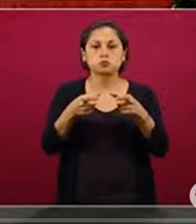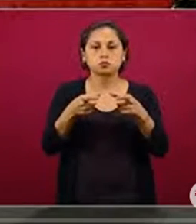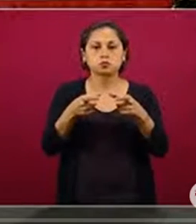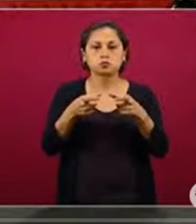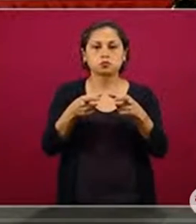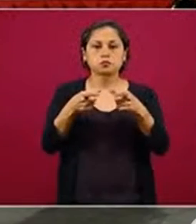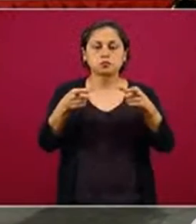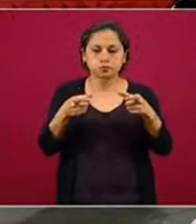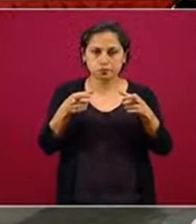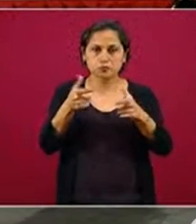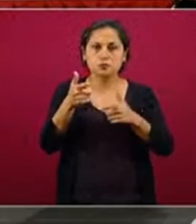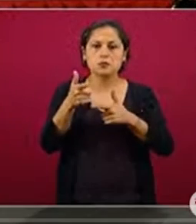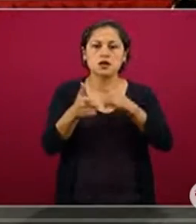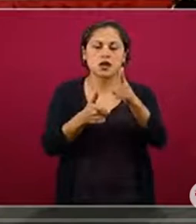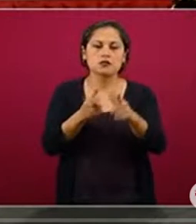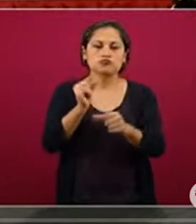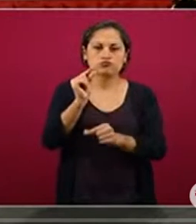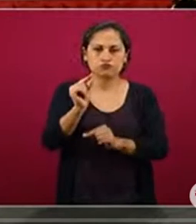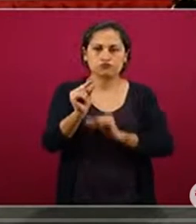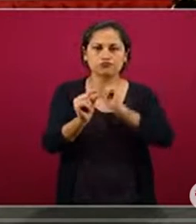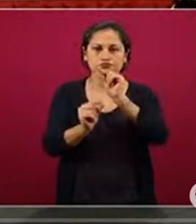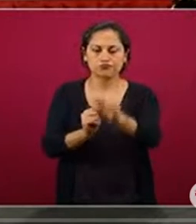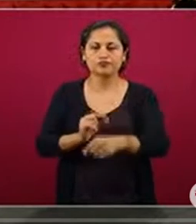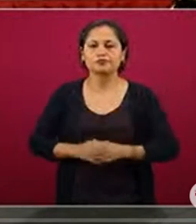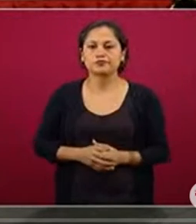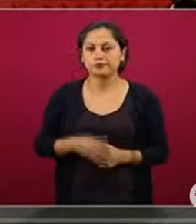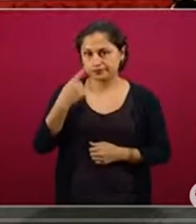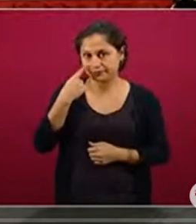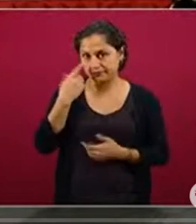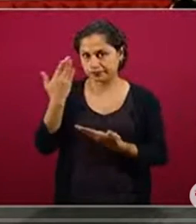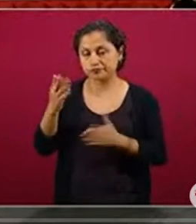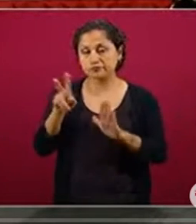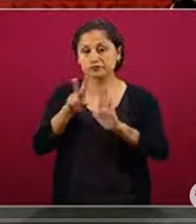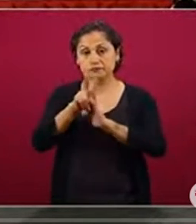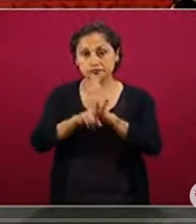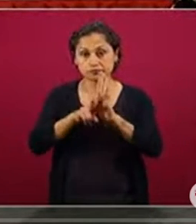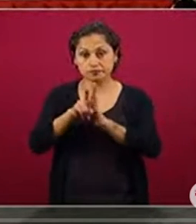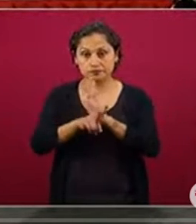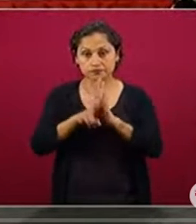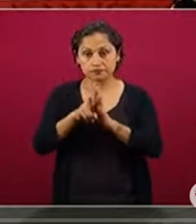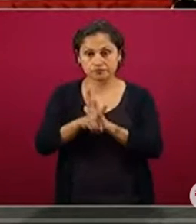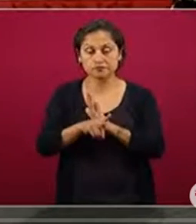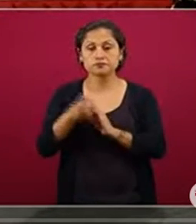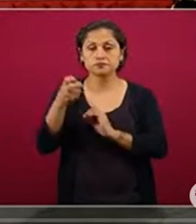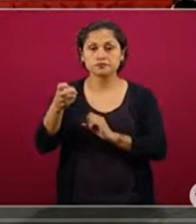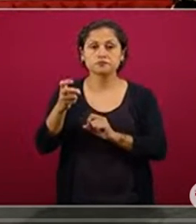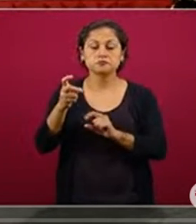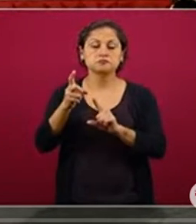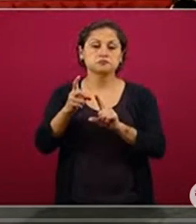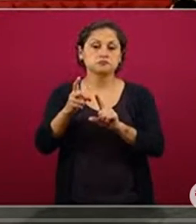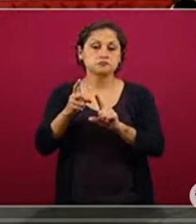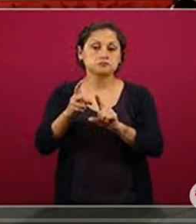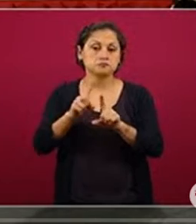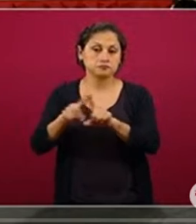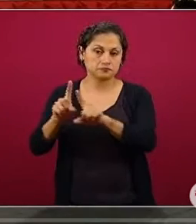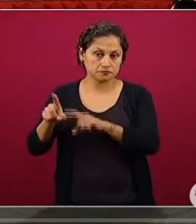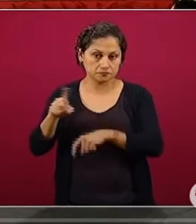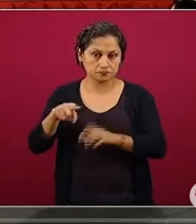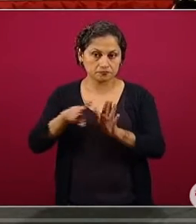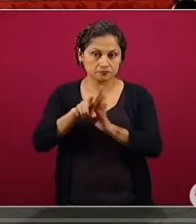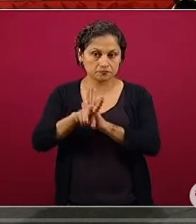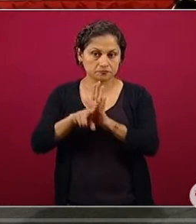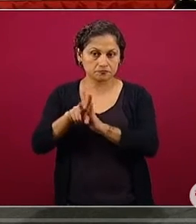me parece que es la última. Vamos a ver ahora un par de videos, son unas animaciones, son 3 de hecho, y